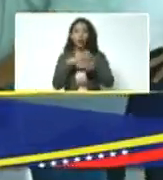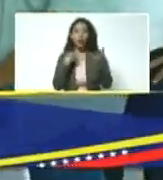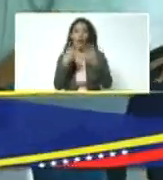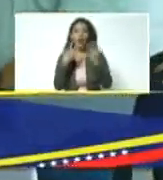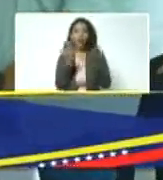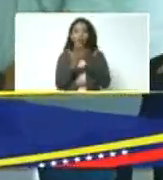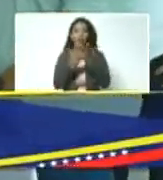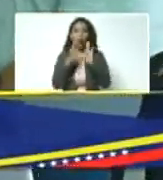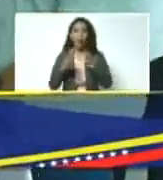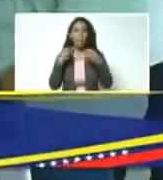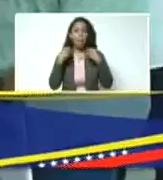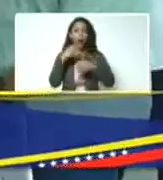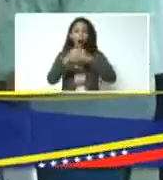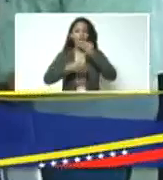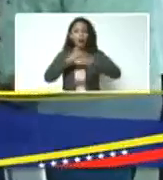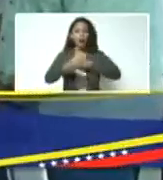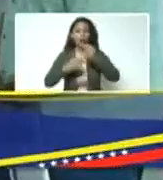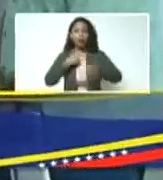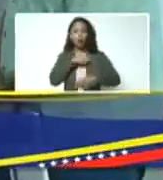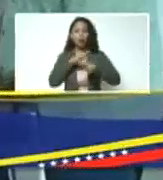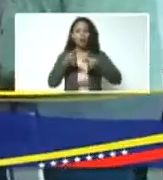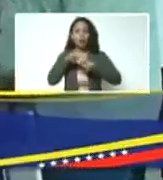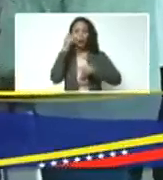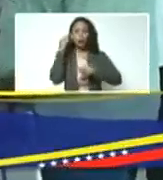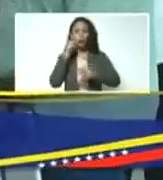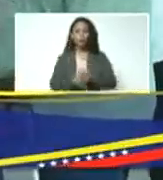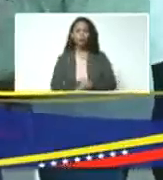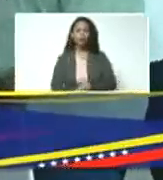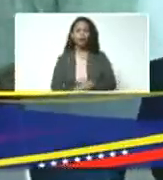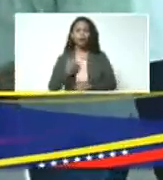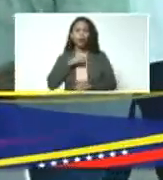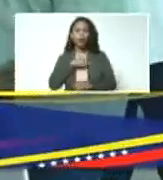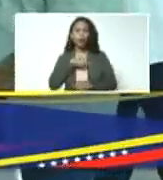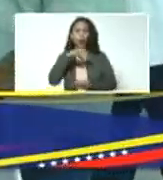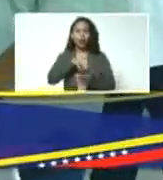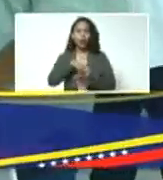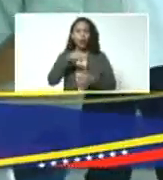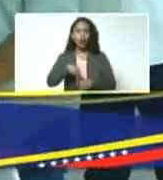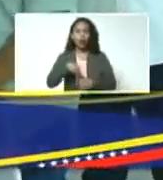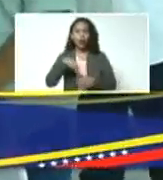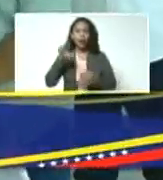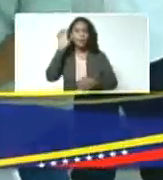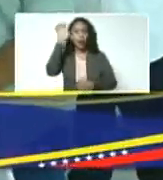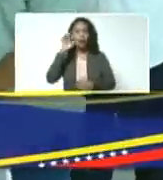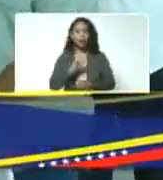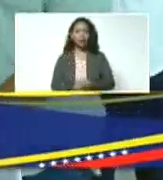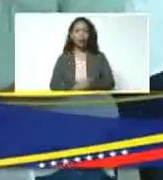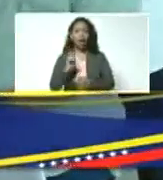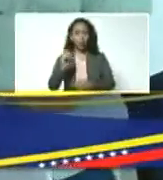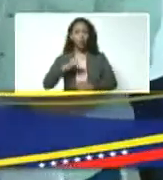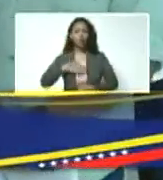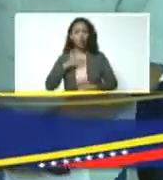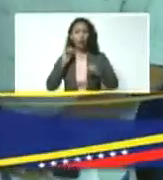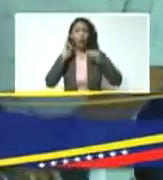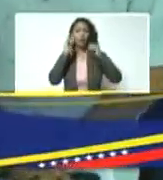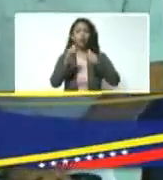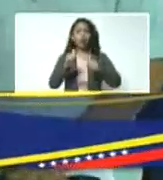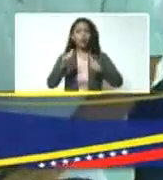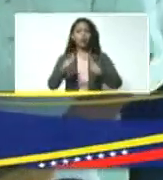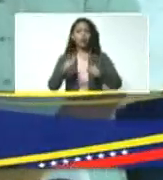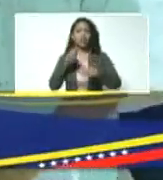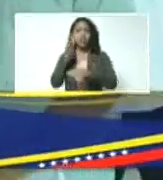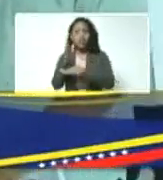escolar para garantizar a nuestros niños y niñas de nuestro estado y de nuestra nación que ellos puedan comenzar a